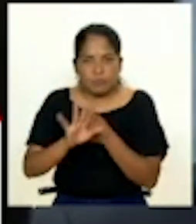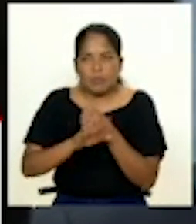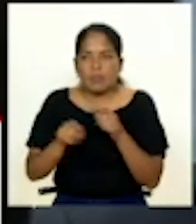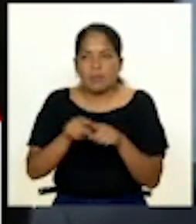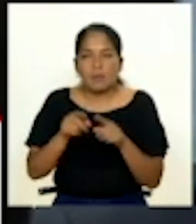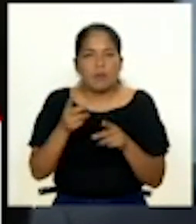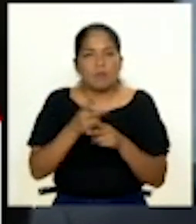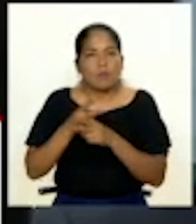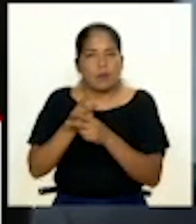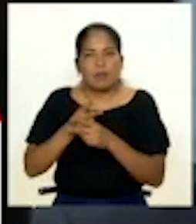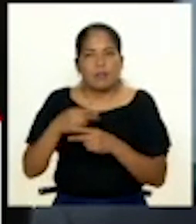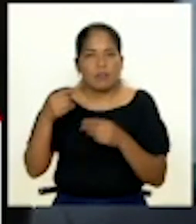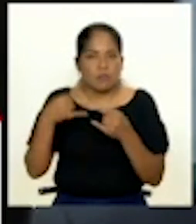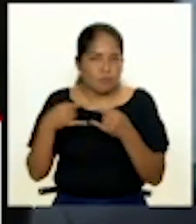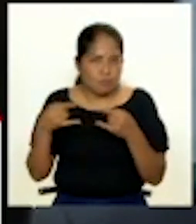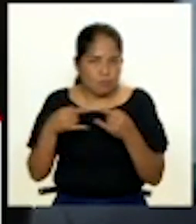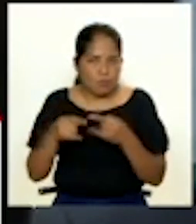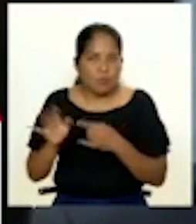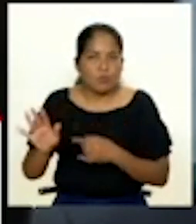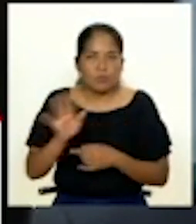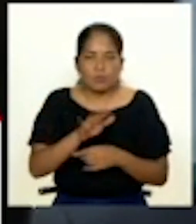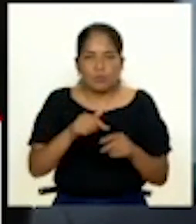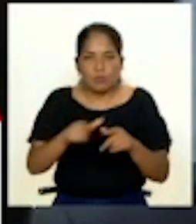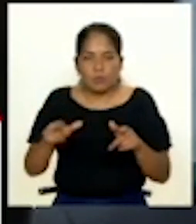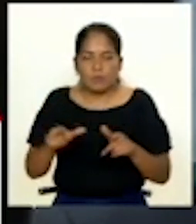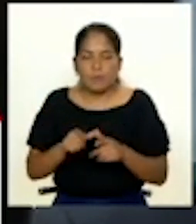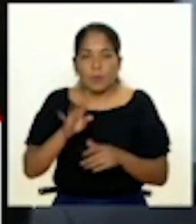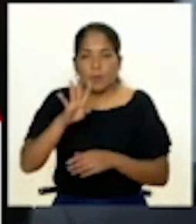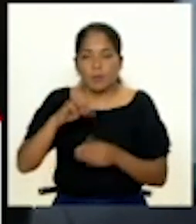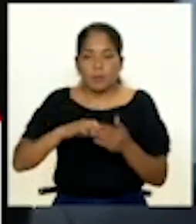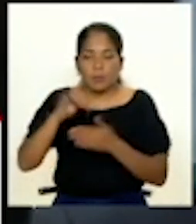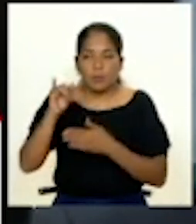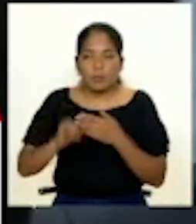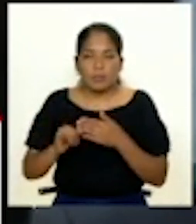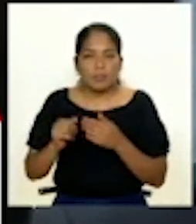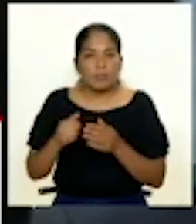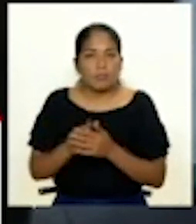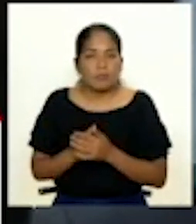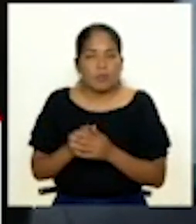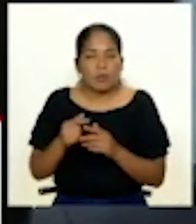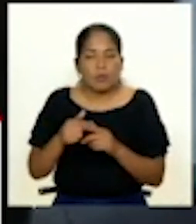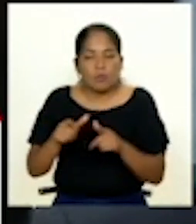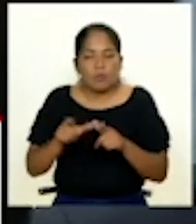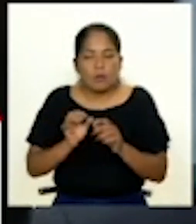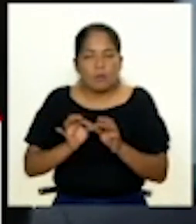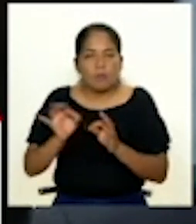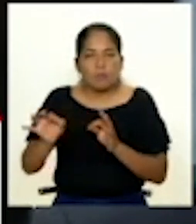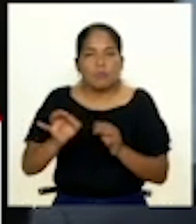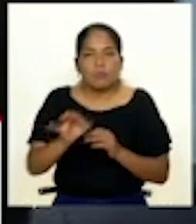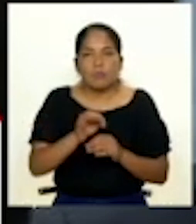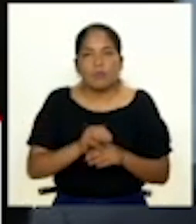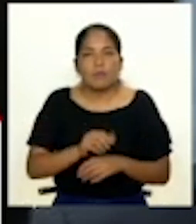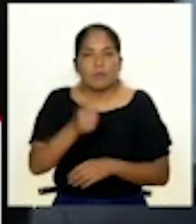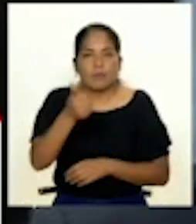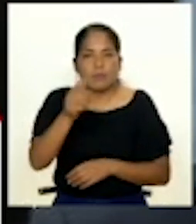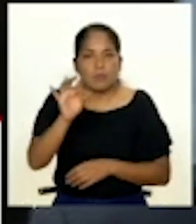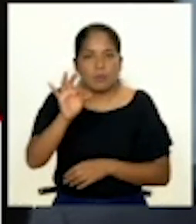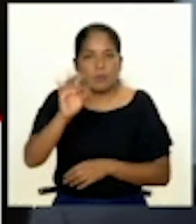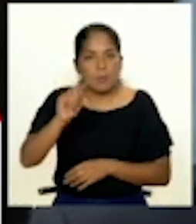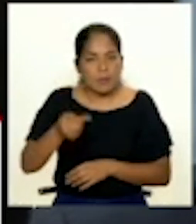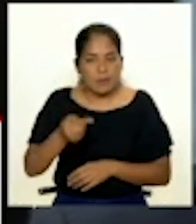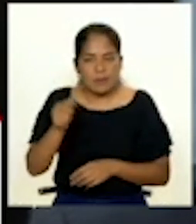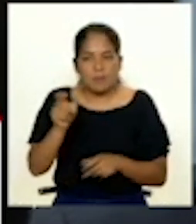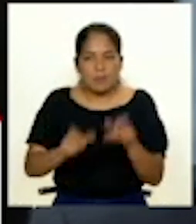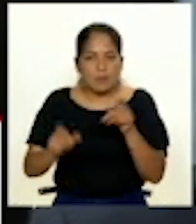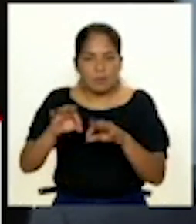energía. Asimismo, se han terminado 4 proyectos de electrificación rural que está beneficiando a 19 mil habitantes en las regiones de